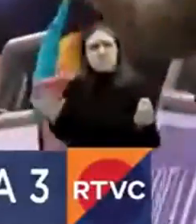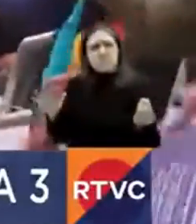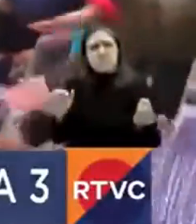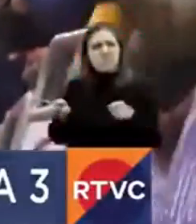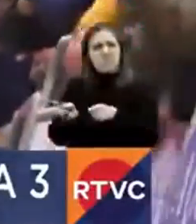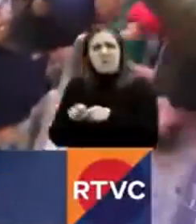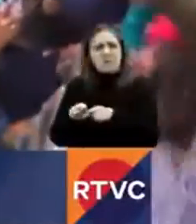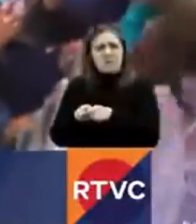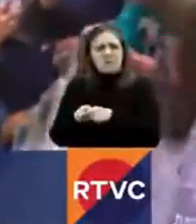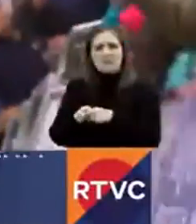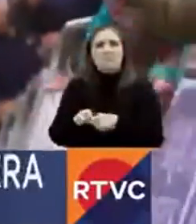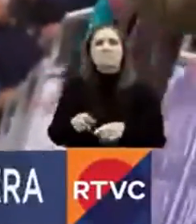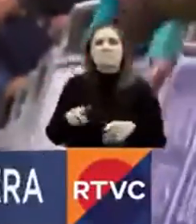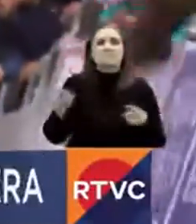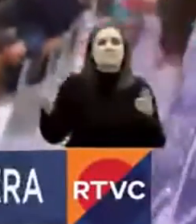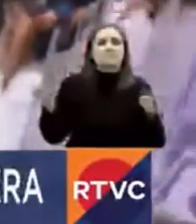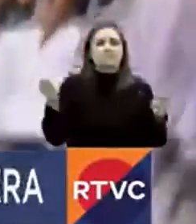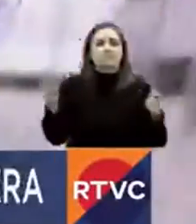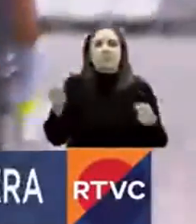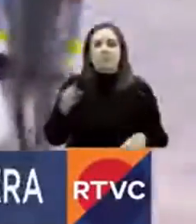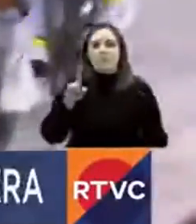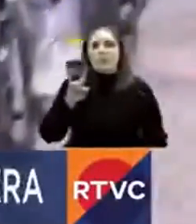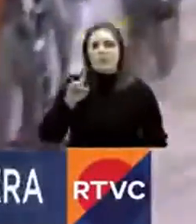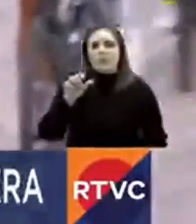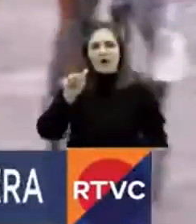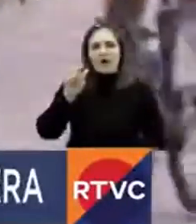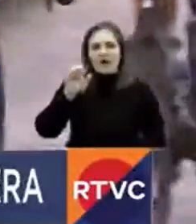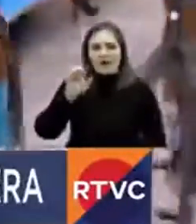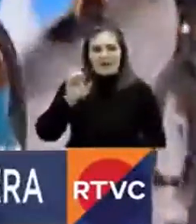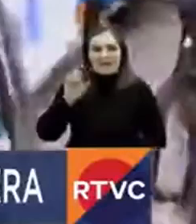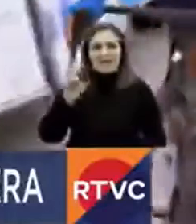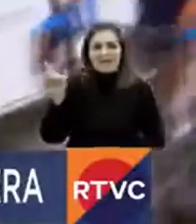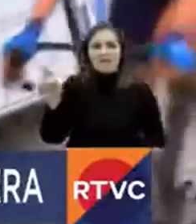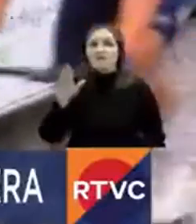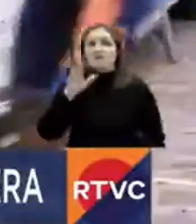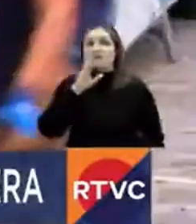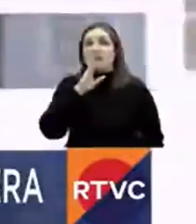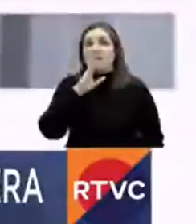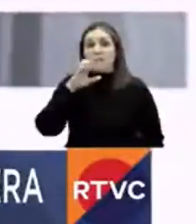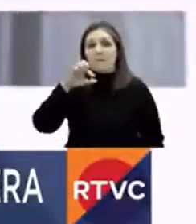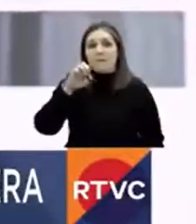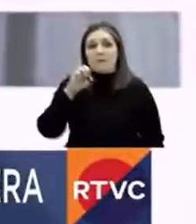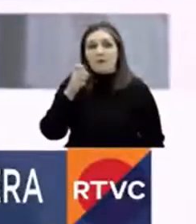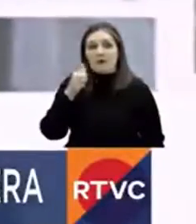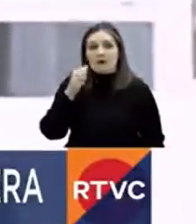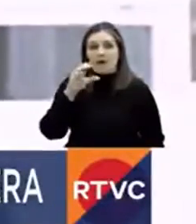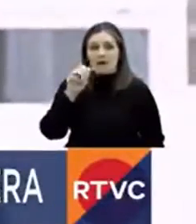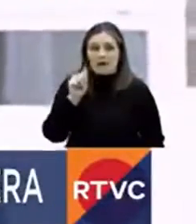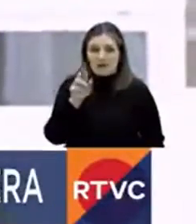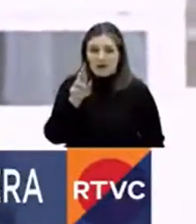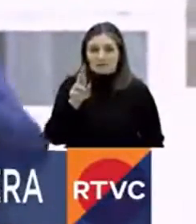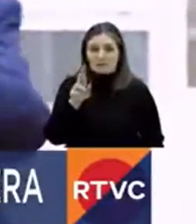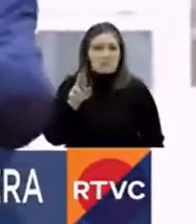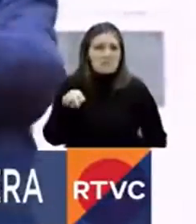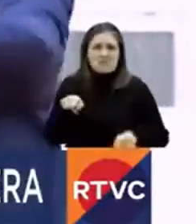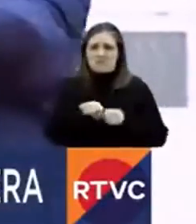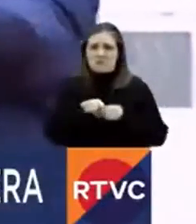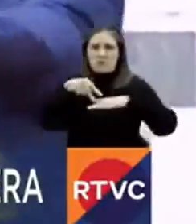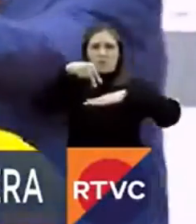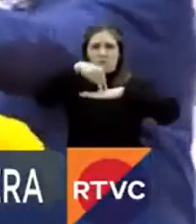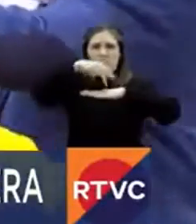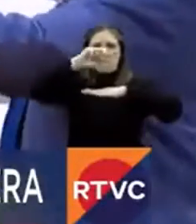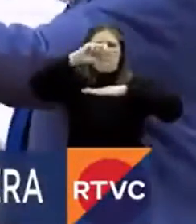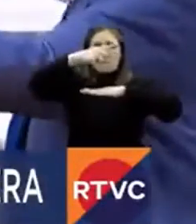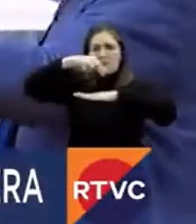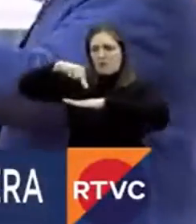sobresaltos de la mano del control del UAE Team. Tadej Pogačar encabezó al lote principal y el podio permaneció inamovible con